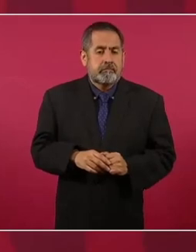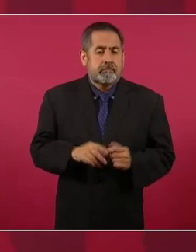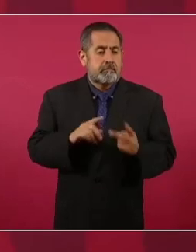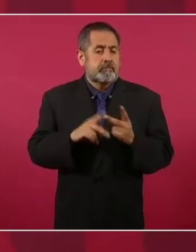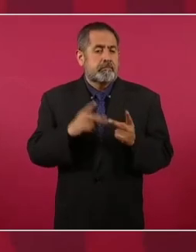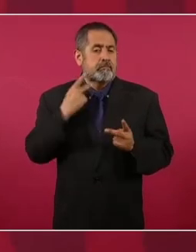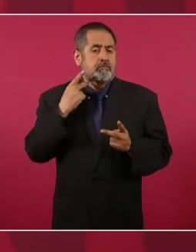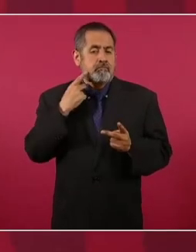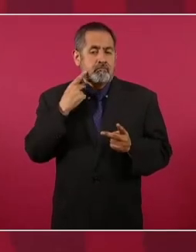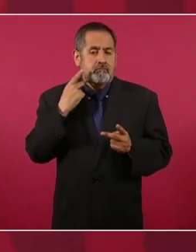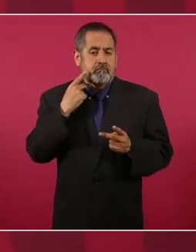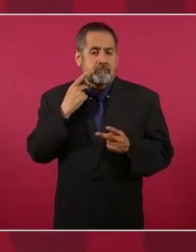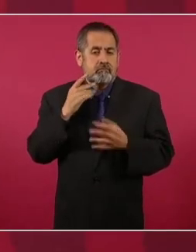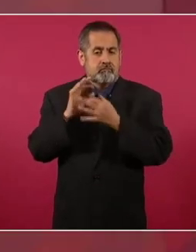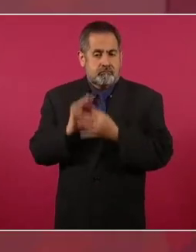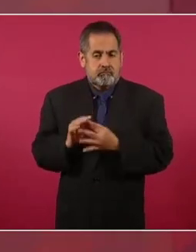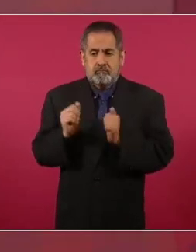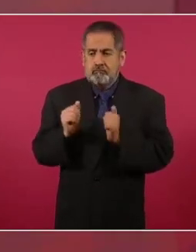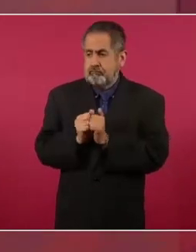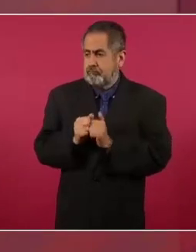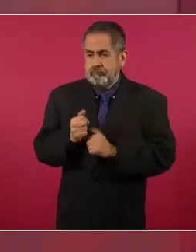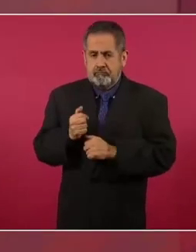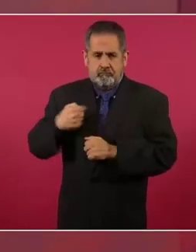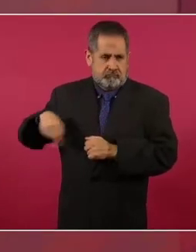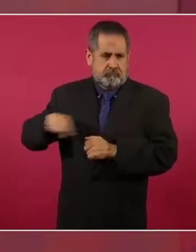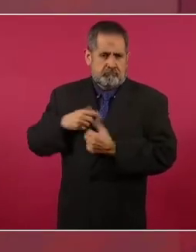políticos simpatizantes de nuestro movimiento,